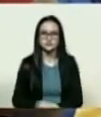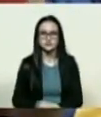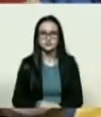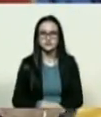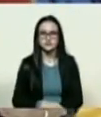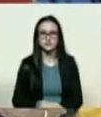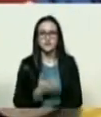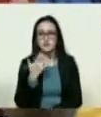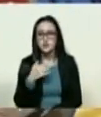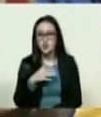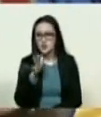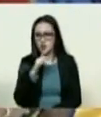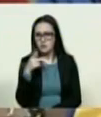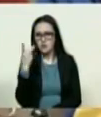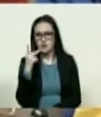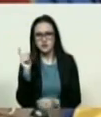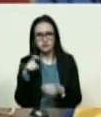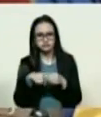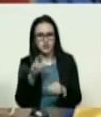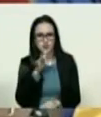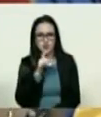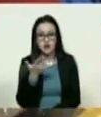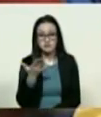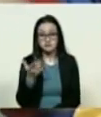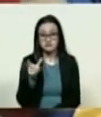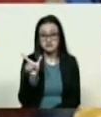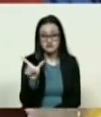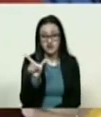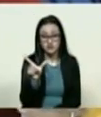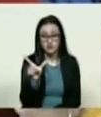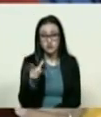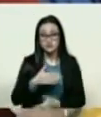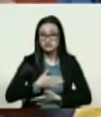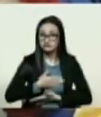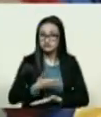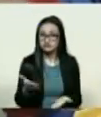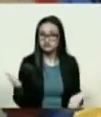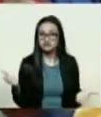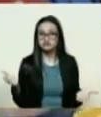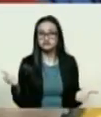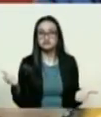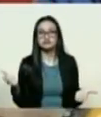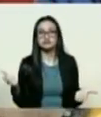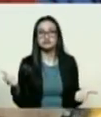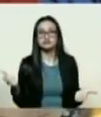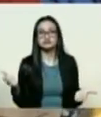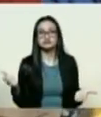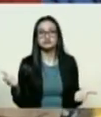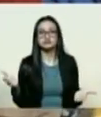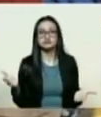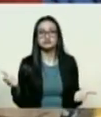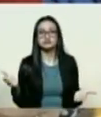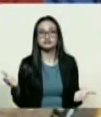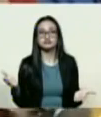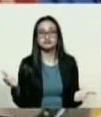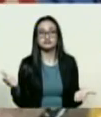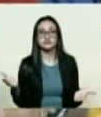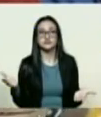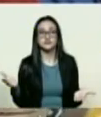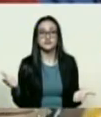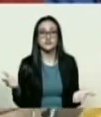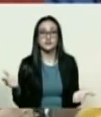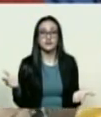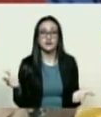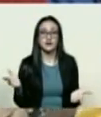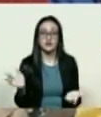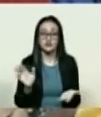no milita en ninguna organización y sabe que el Partido Socialista Unido de Venezuela le abre las puertas para ir más adelante dentro de la